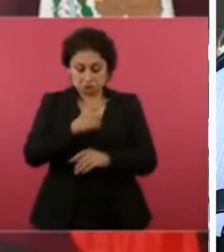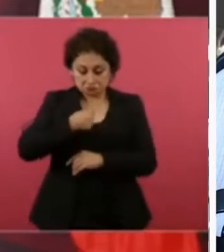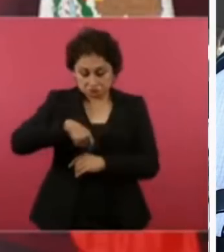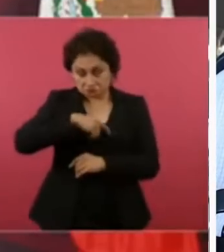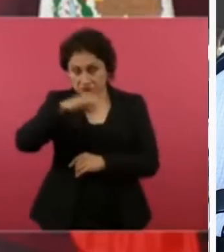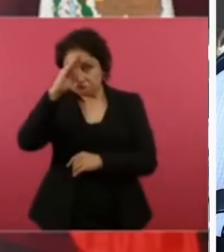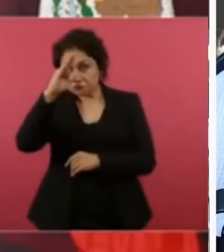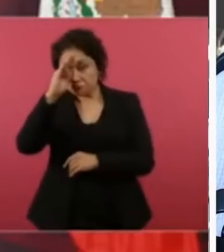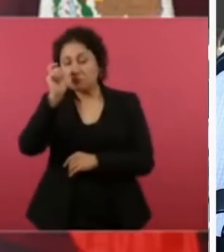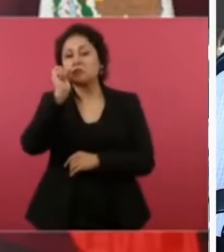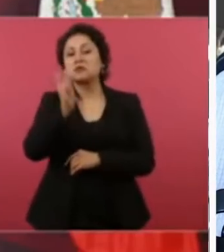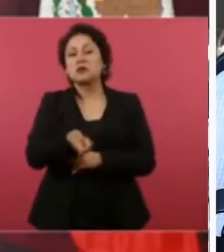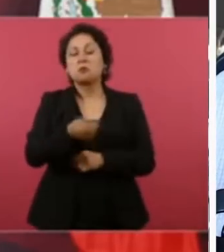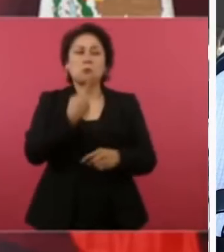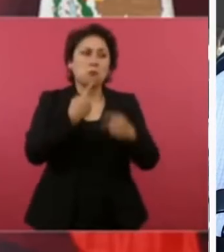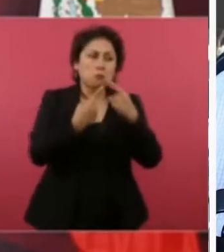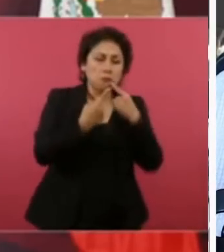por la negociación,